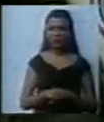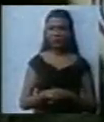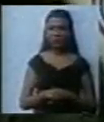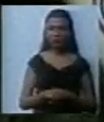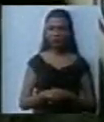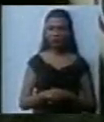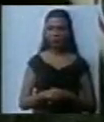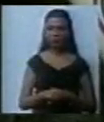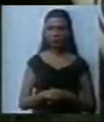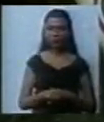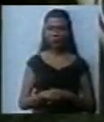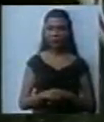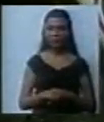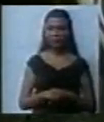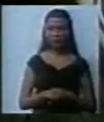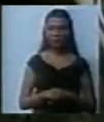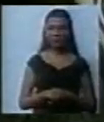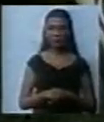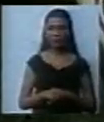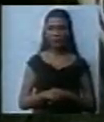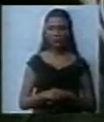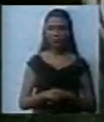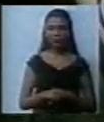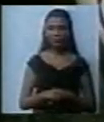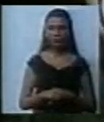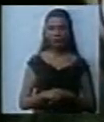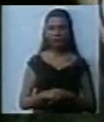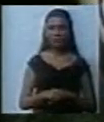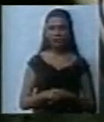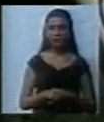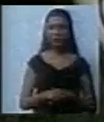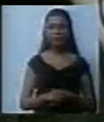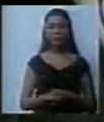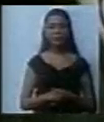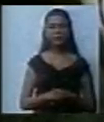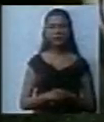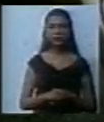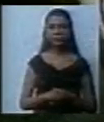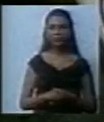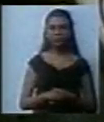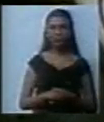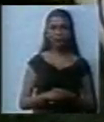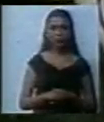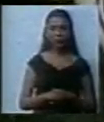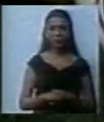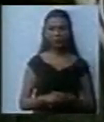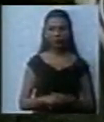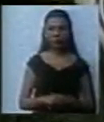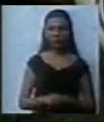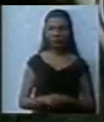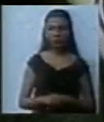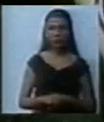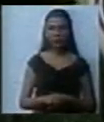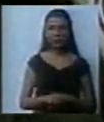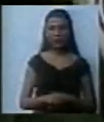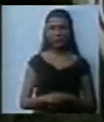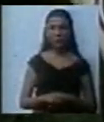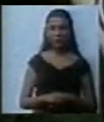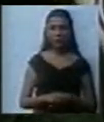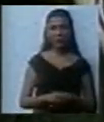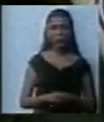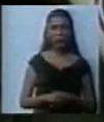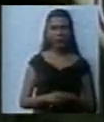Something when I hear these kind of stories, that really warm my heart and. Then you know I'm truly blessed. That's